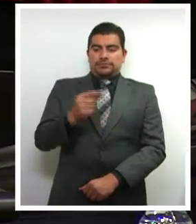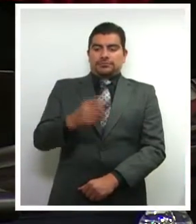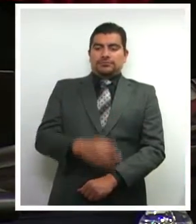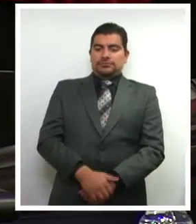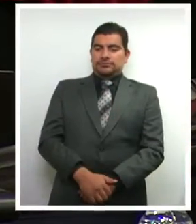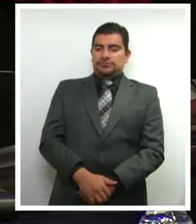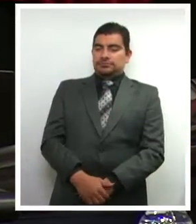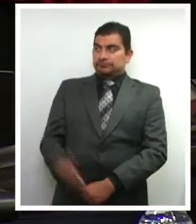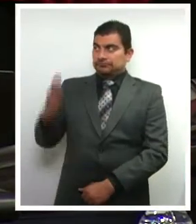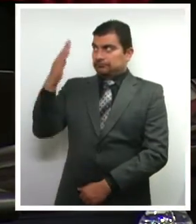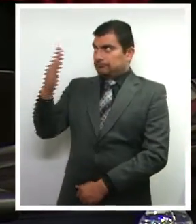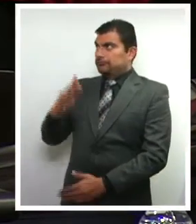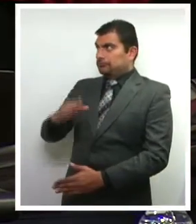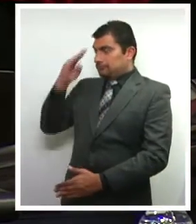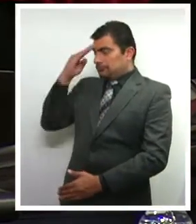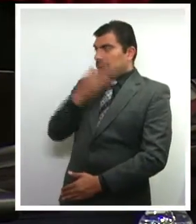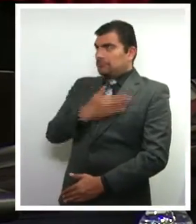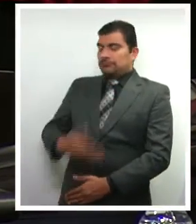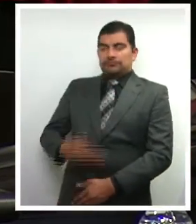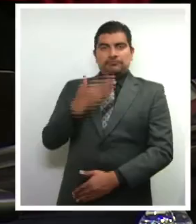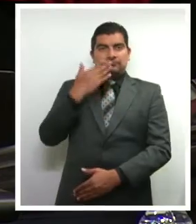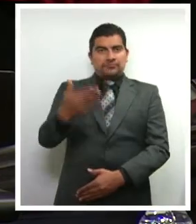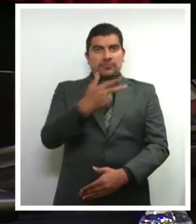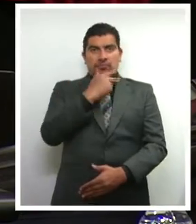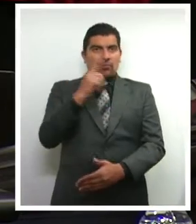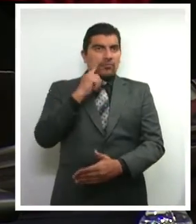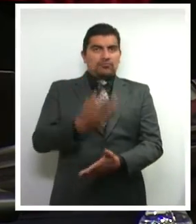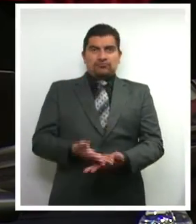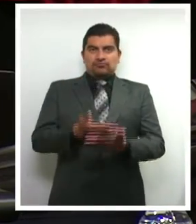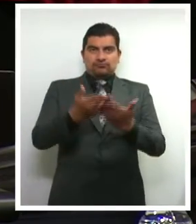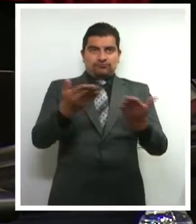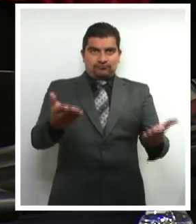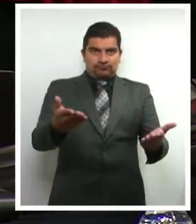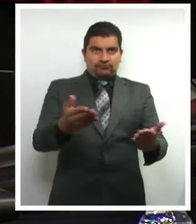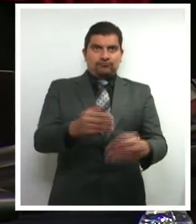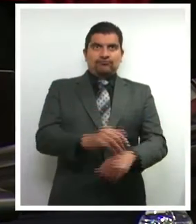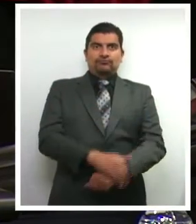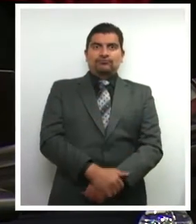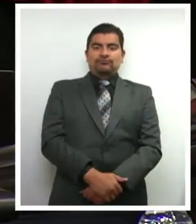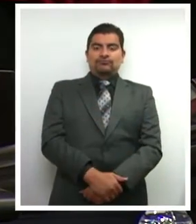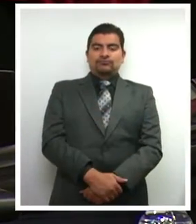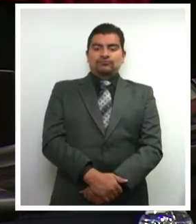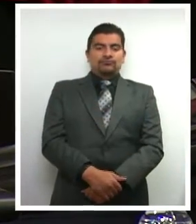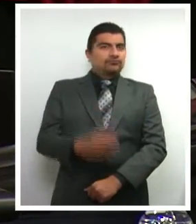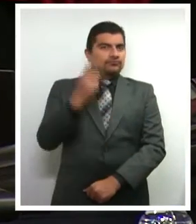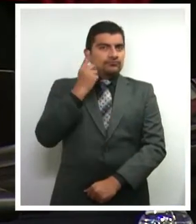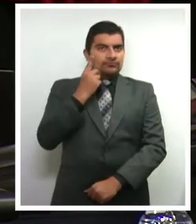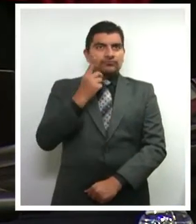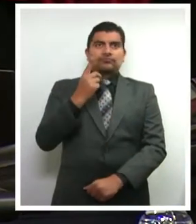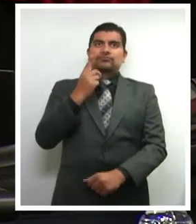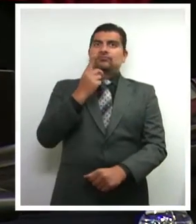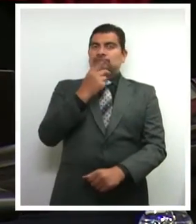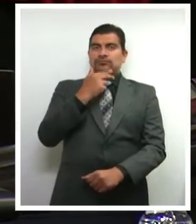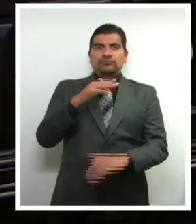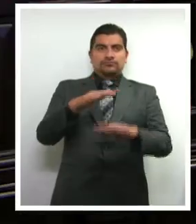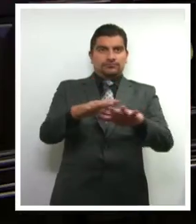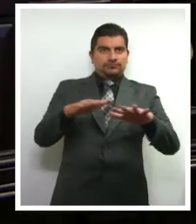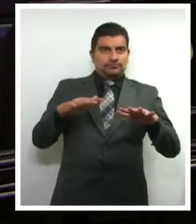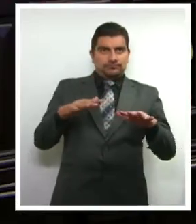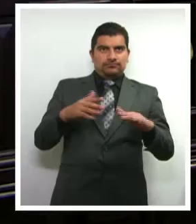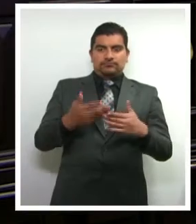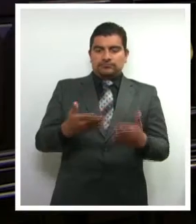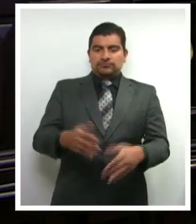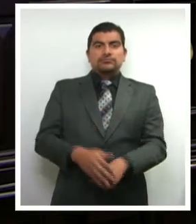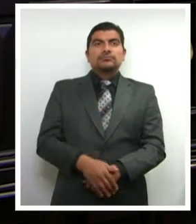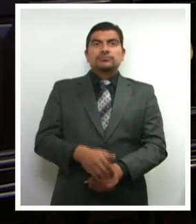señor presidente, compañeras y compañeros diputados constituyentes. Sonido, por favor, o